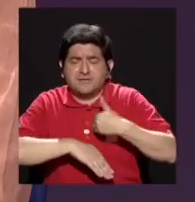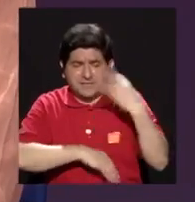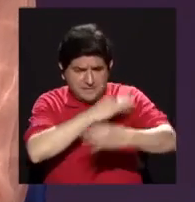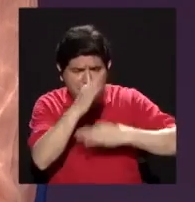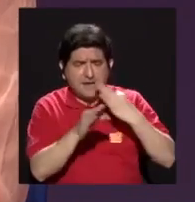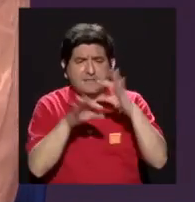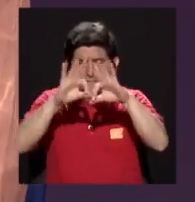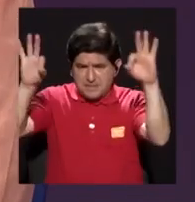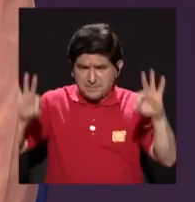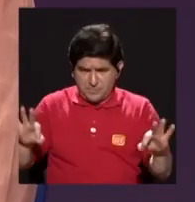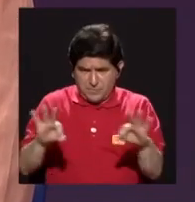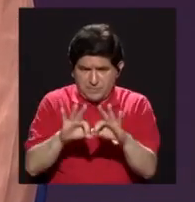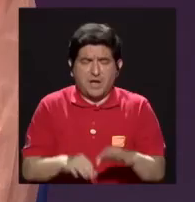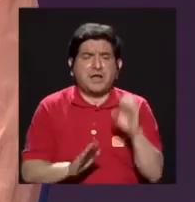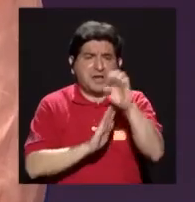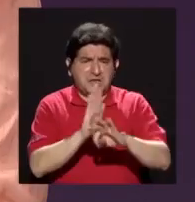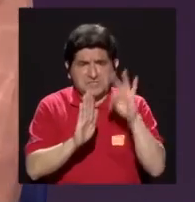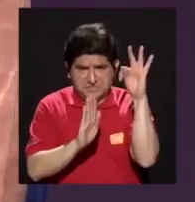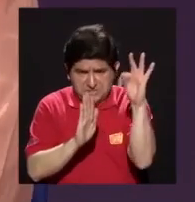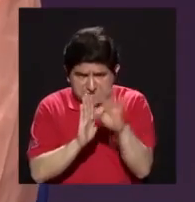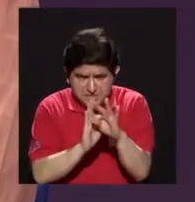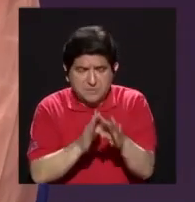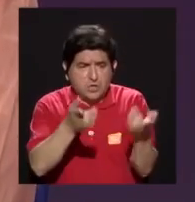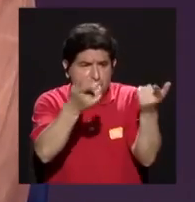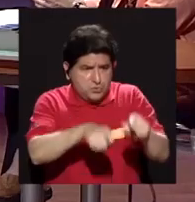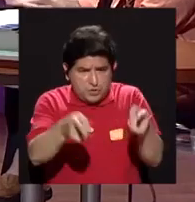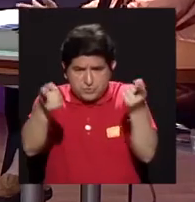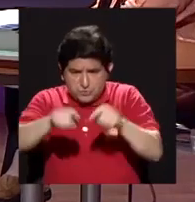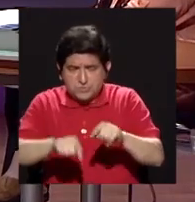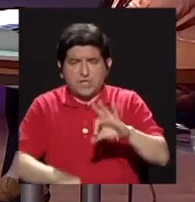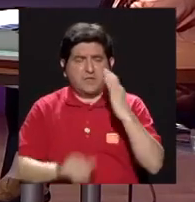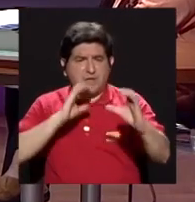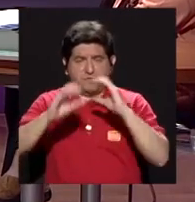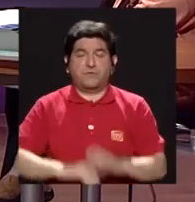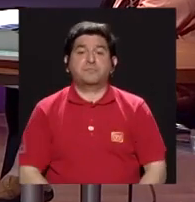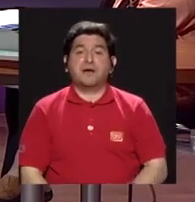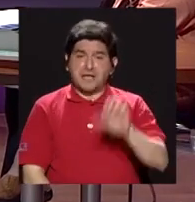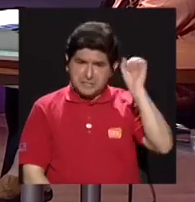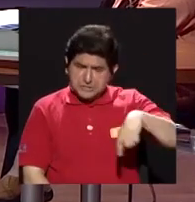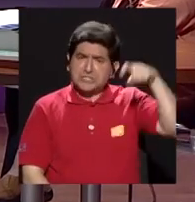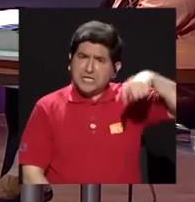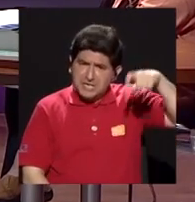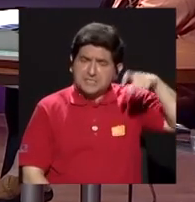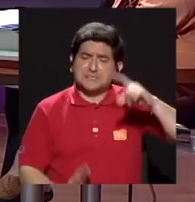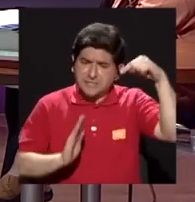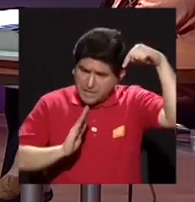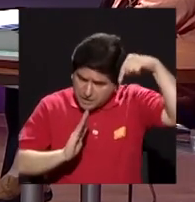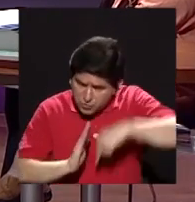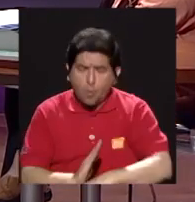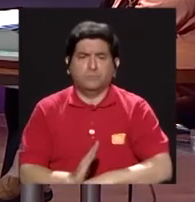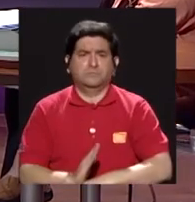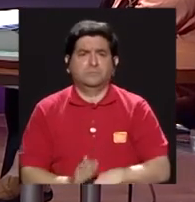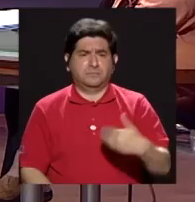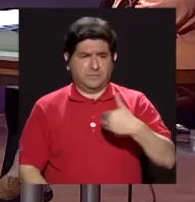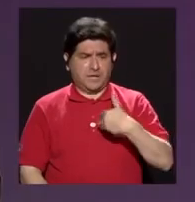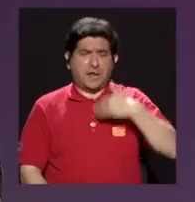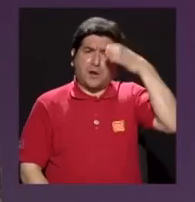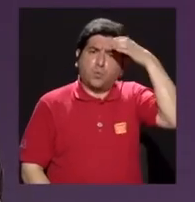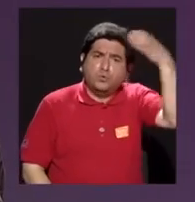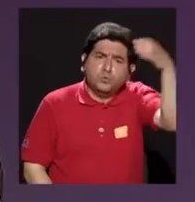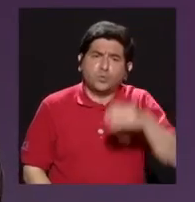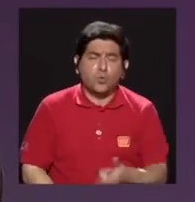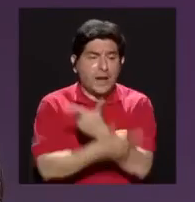tipo de imágenes este tipo de estereotipos se den en los medios de comunicación que hay que profundizar en que tenemos que tener una cultura